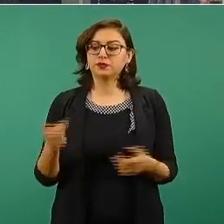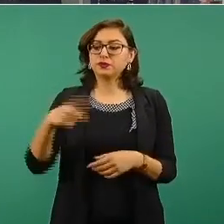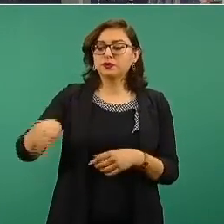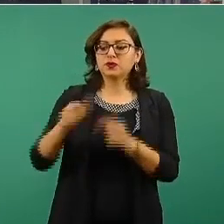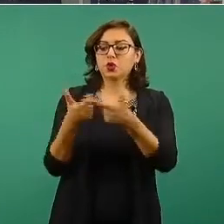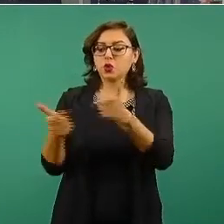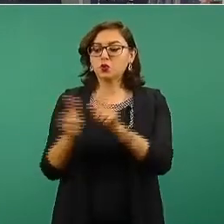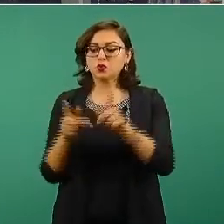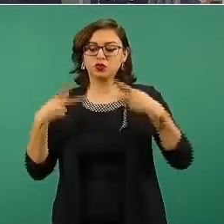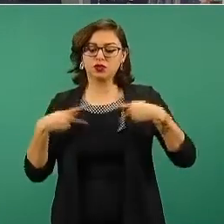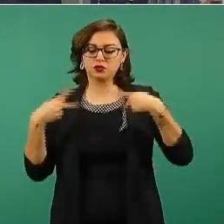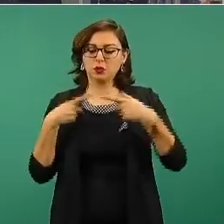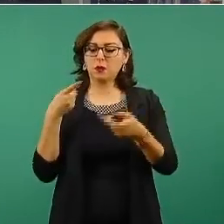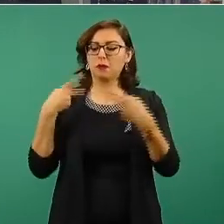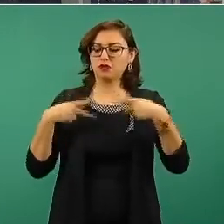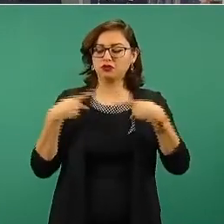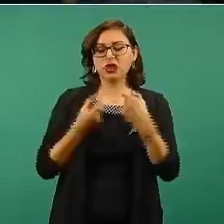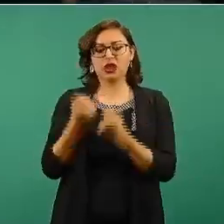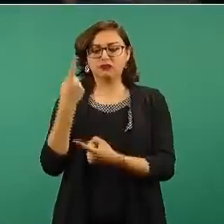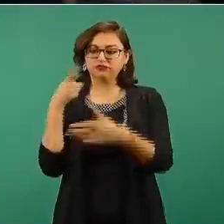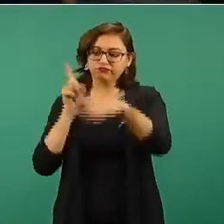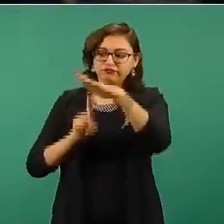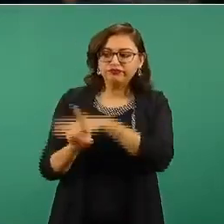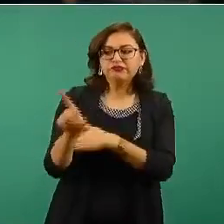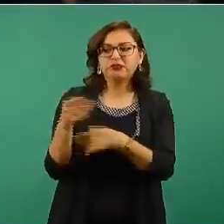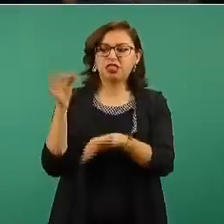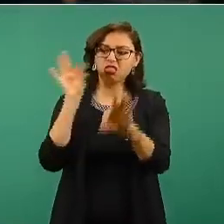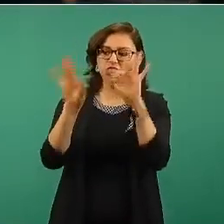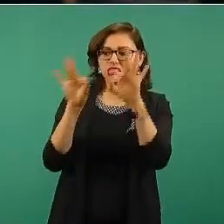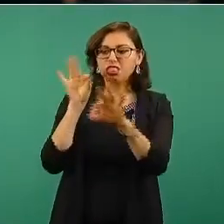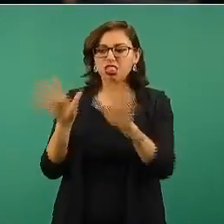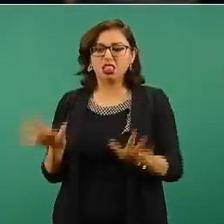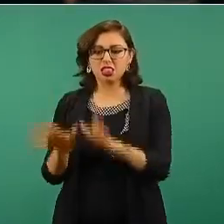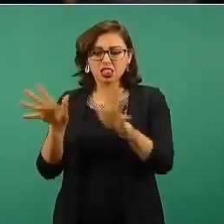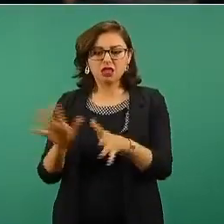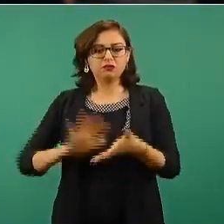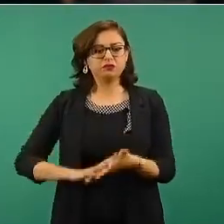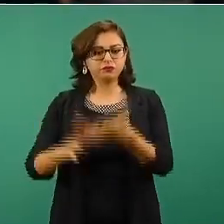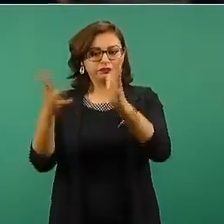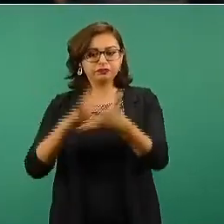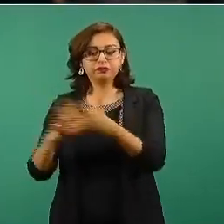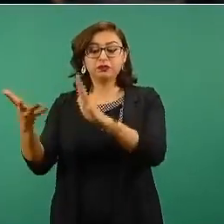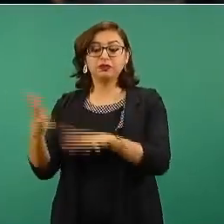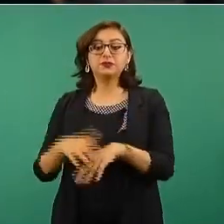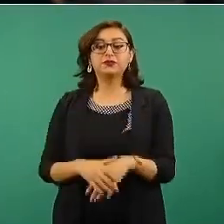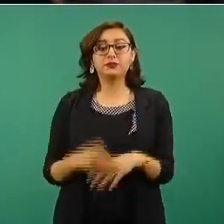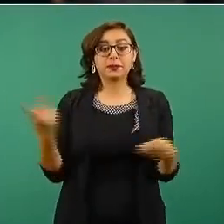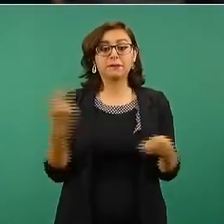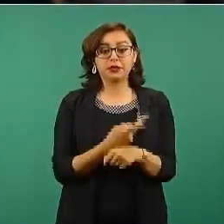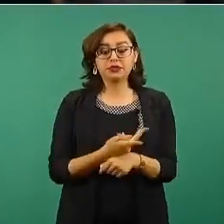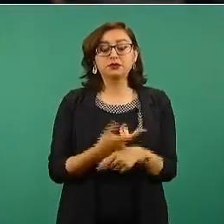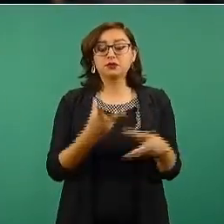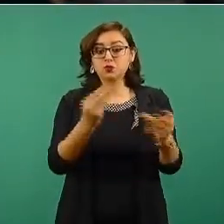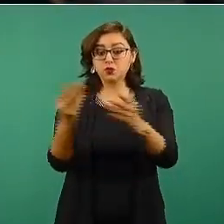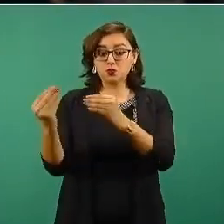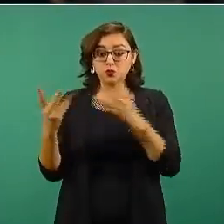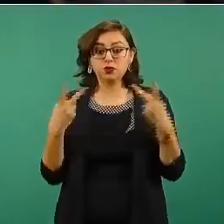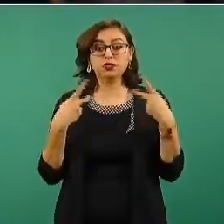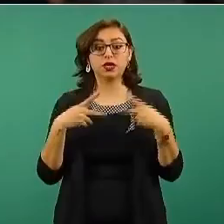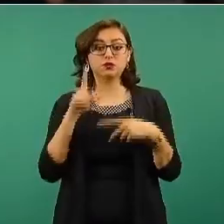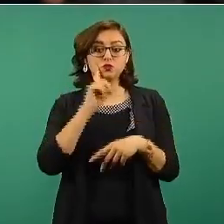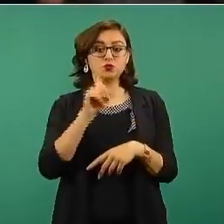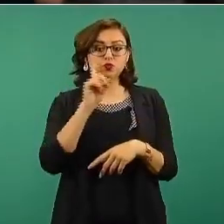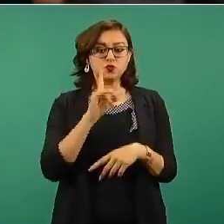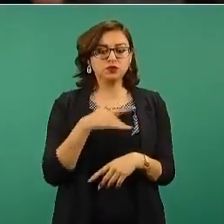que hubo provocadores, muchas de las mujeres que, porque pudimos tener la cobertura, que hablaban, decían que, bueno, pues si